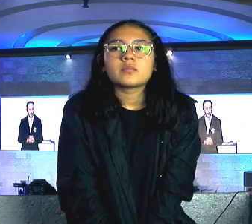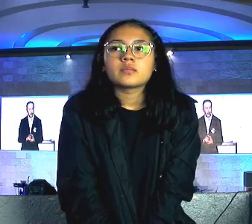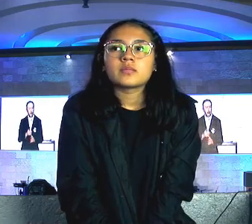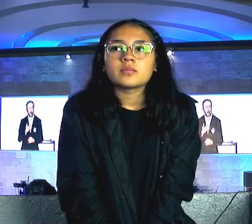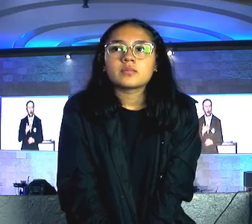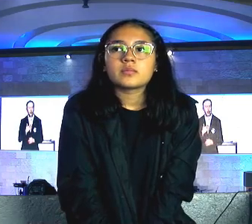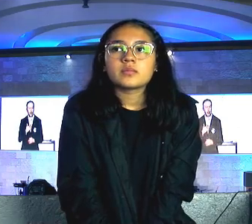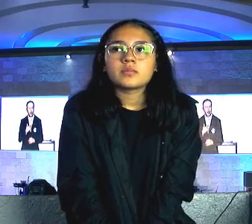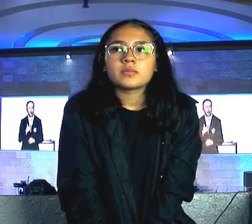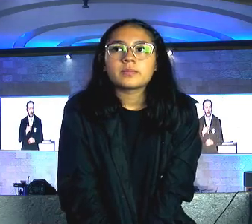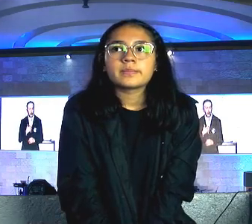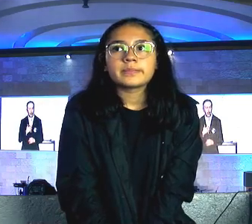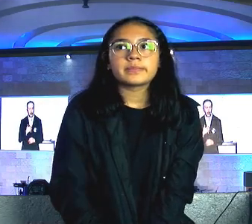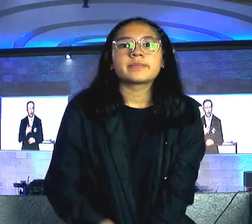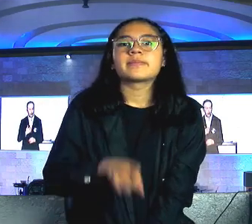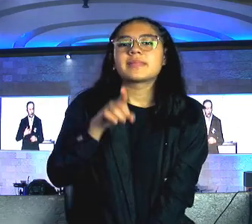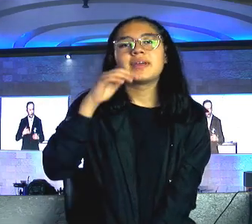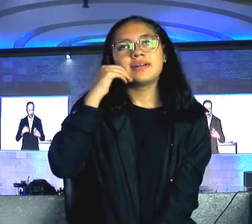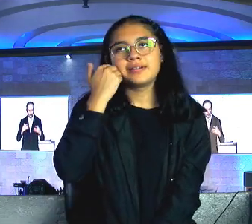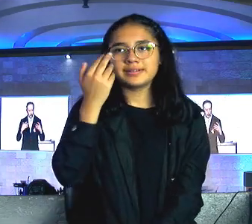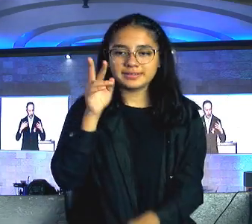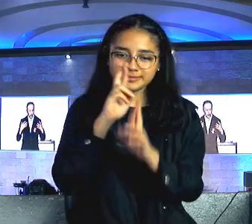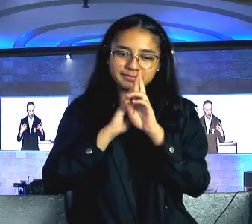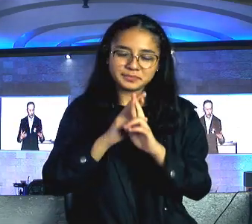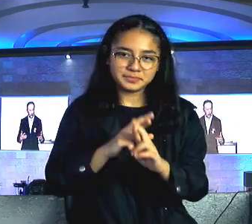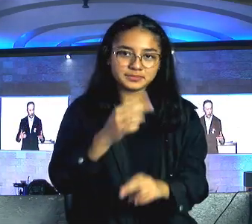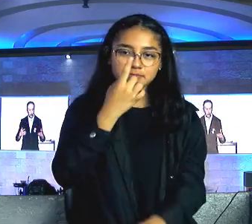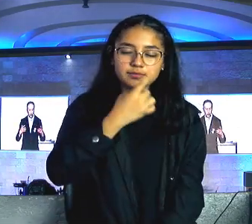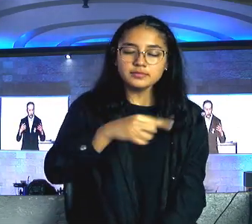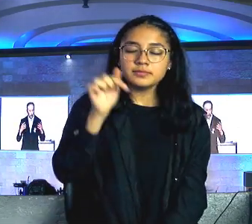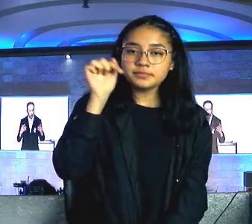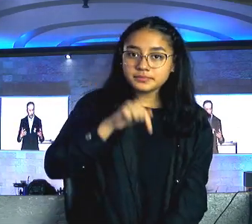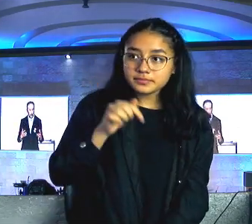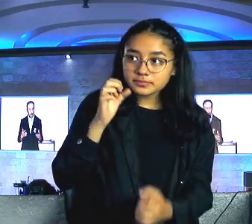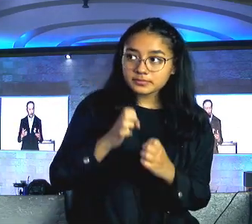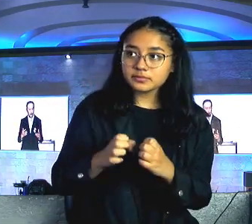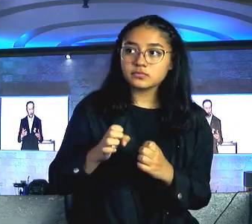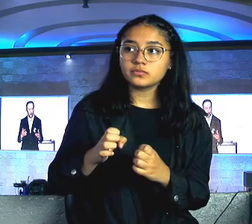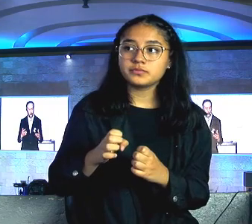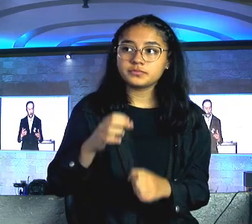Así que si tú le quieres responder al llamado y decirle, Señor, aquí estoy, yo quiero.